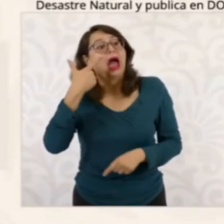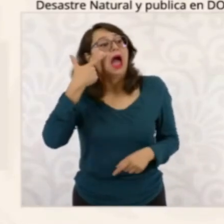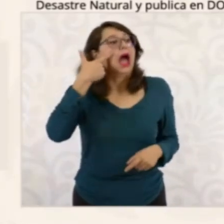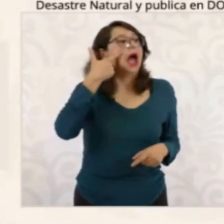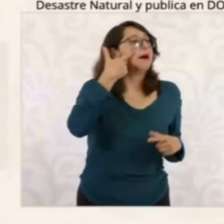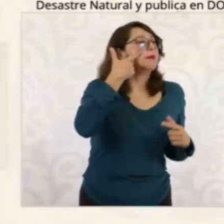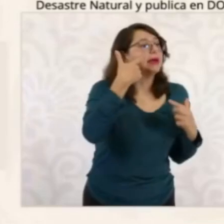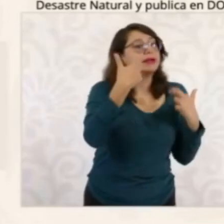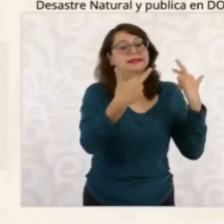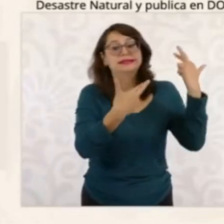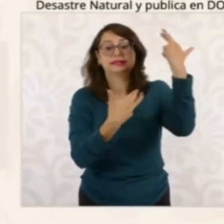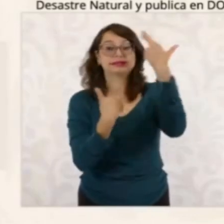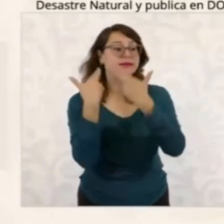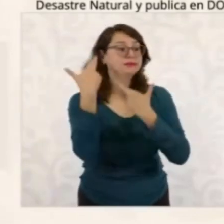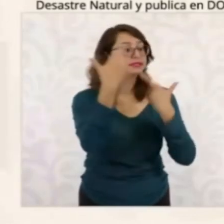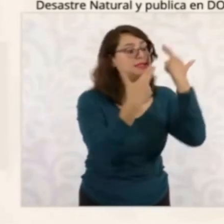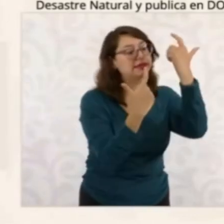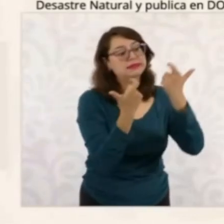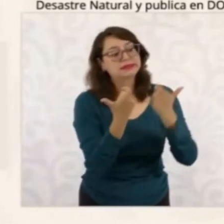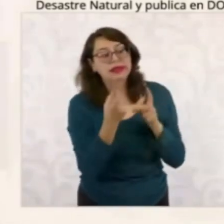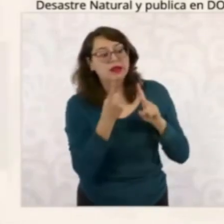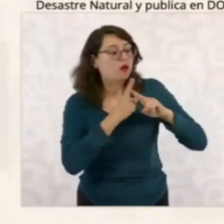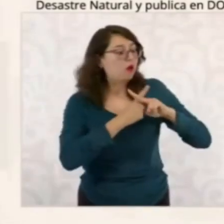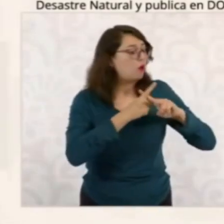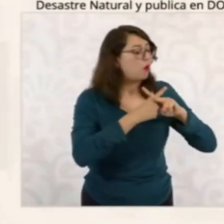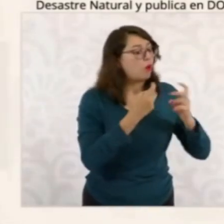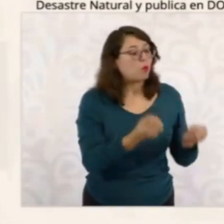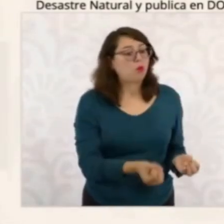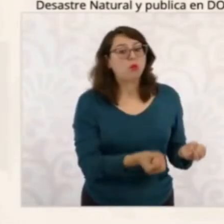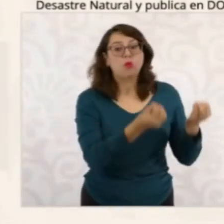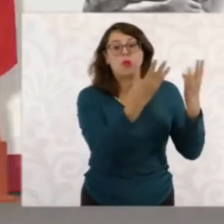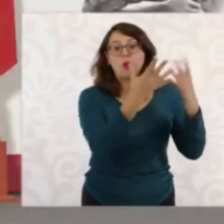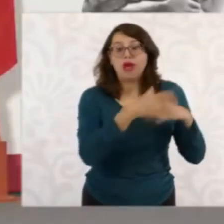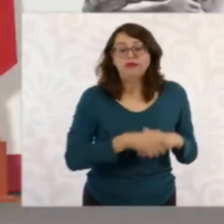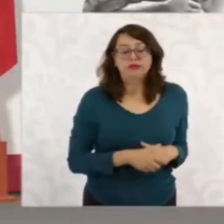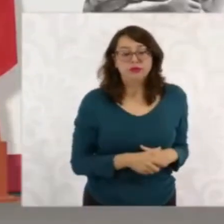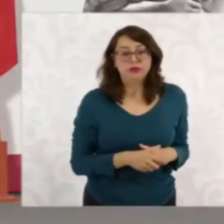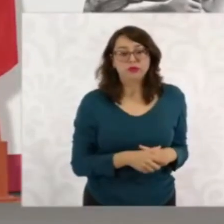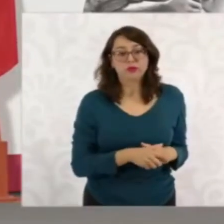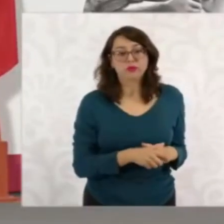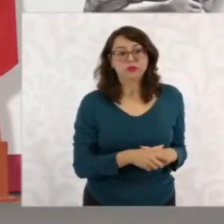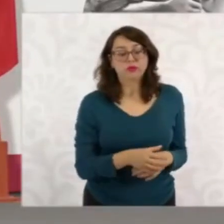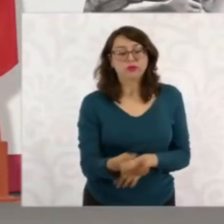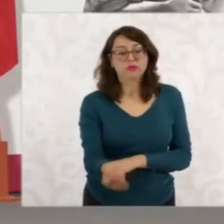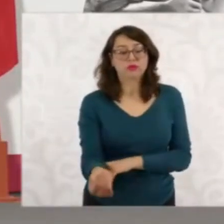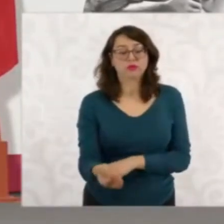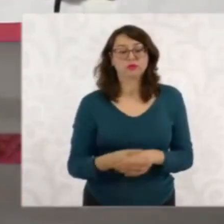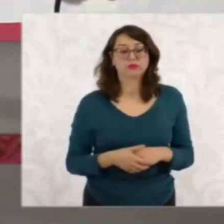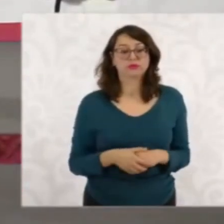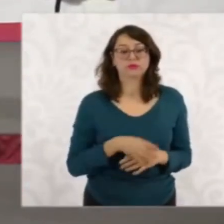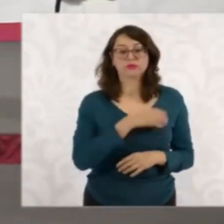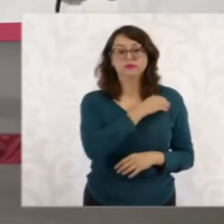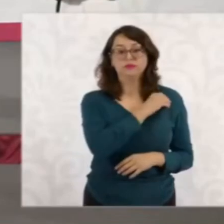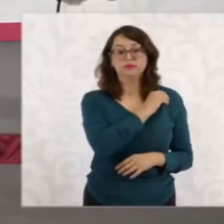técnicos y poder determinar un presupuesto. Ahorita donde estamos todavía fines de semana, ¿no? Porque eran días